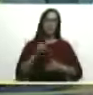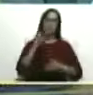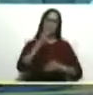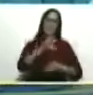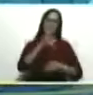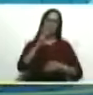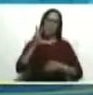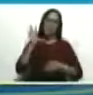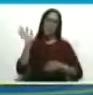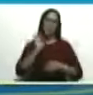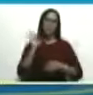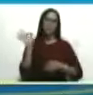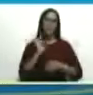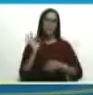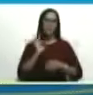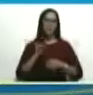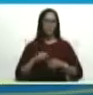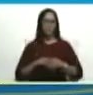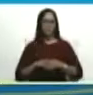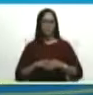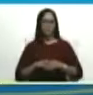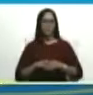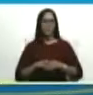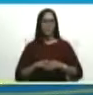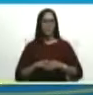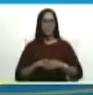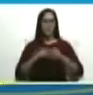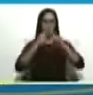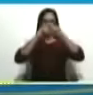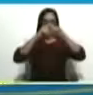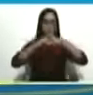...333%... Guy, ¿te la cifra?